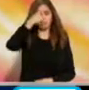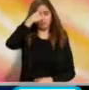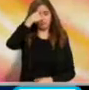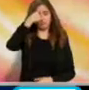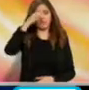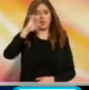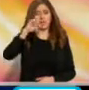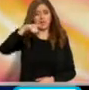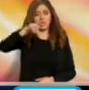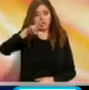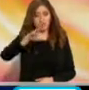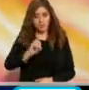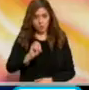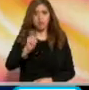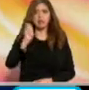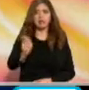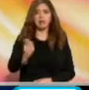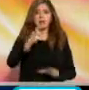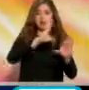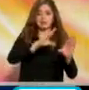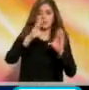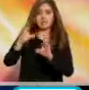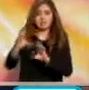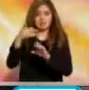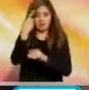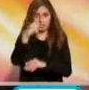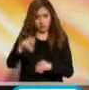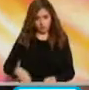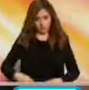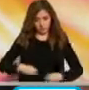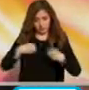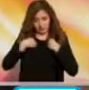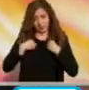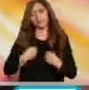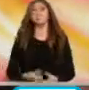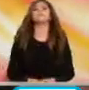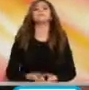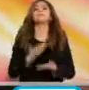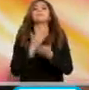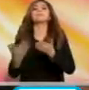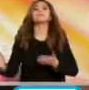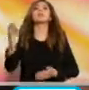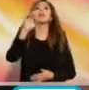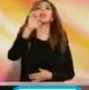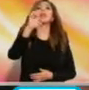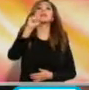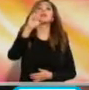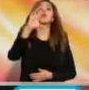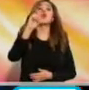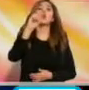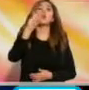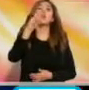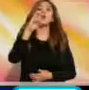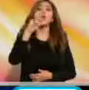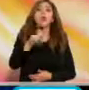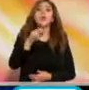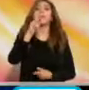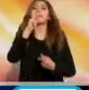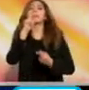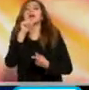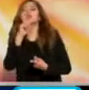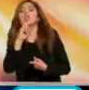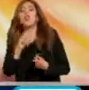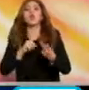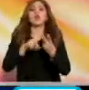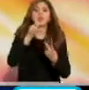todos debemos de tener en la vida. Escorpión representa pasión, el poder del deseo y la